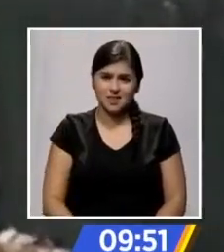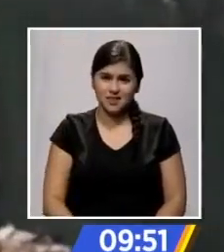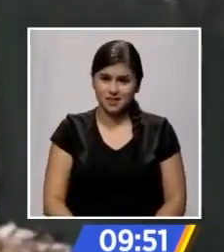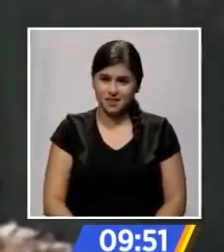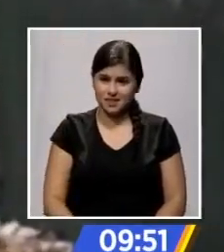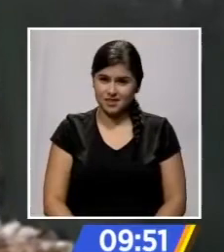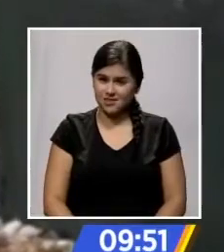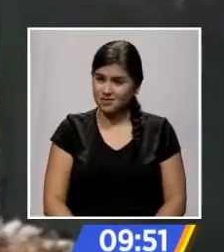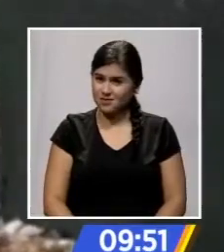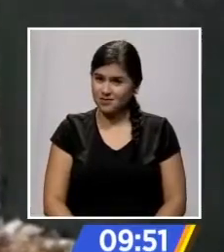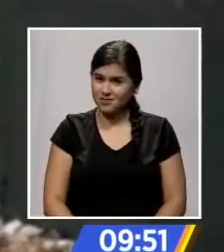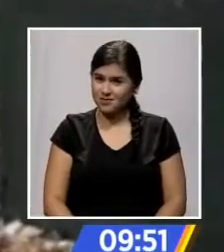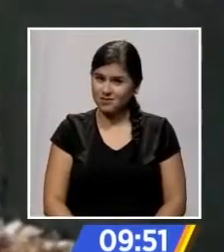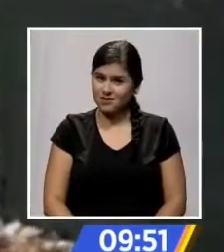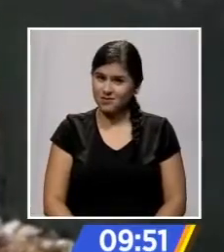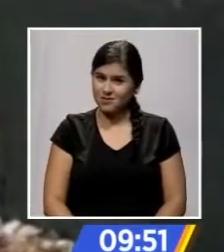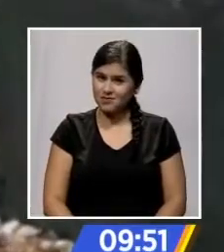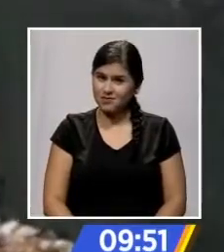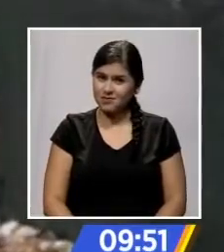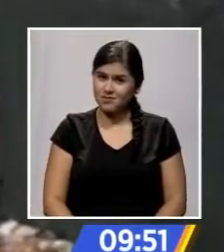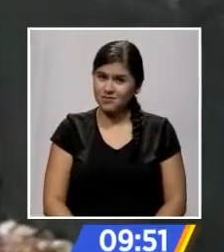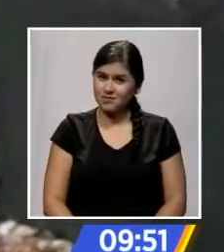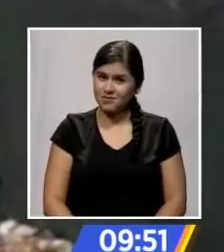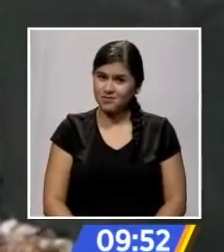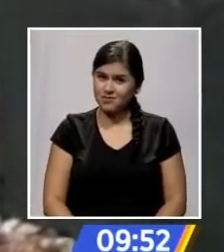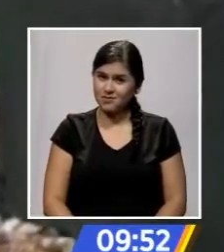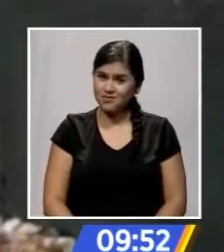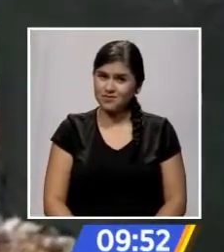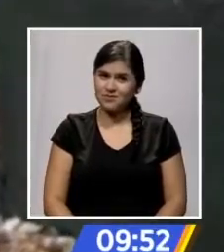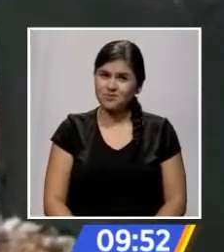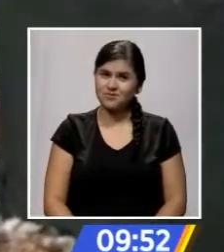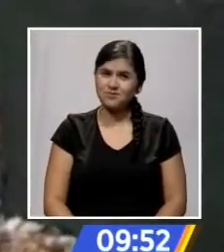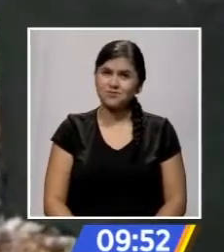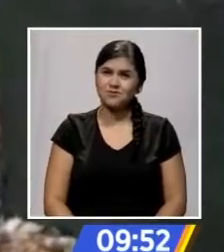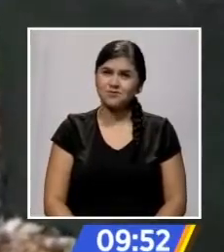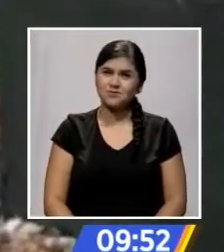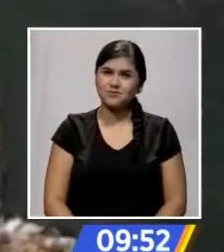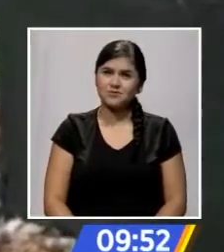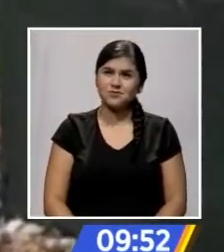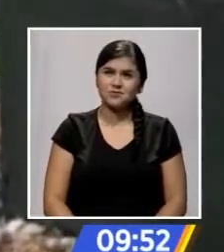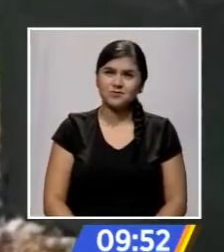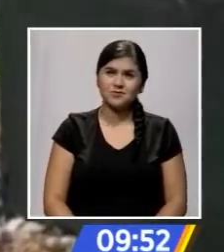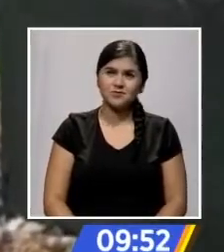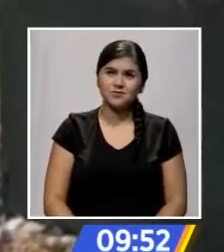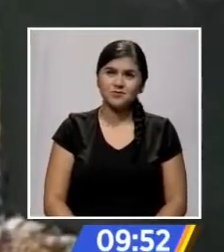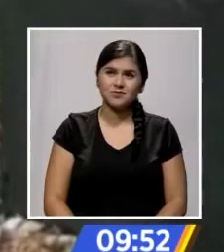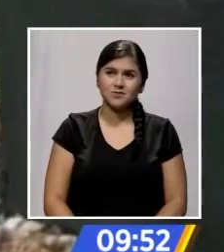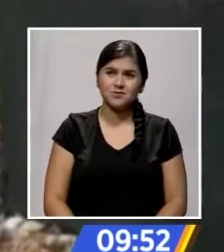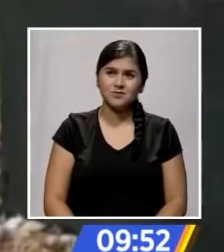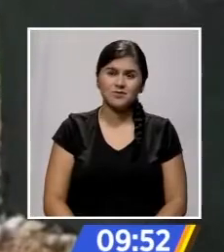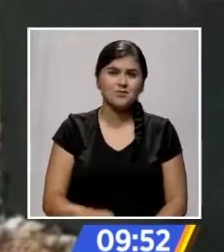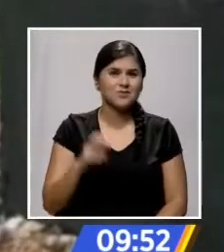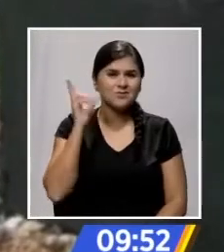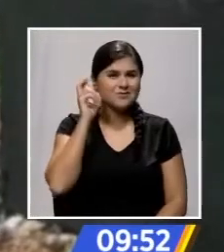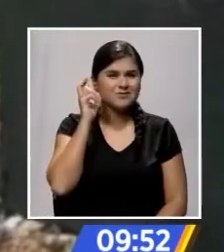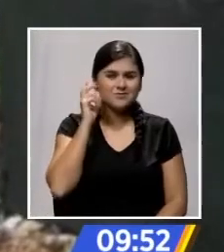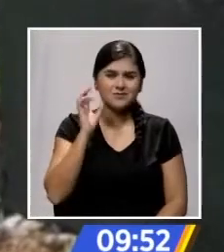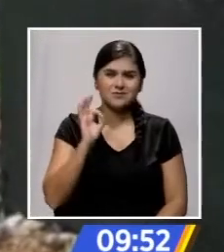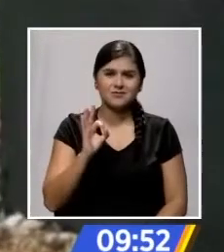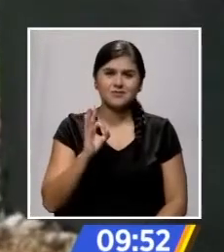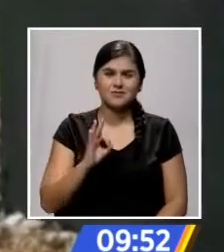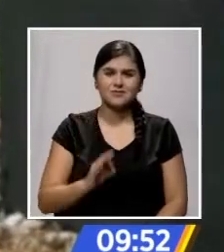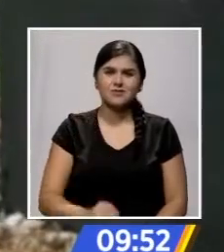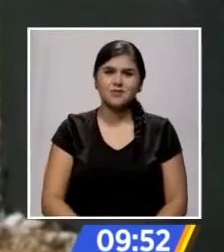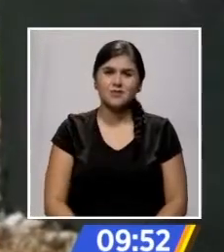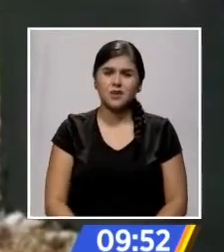Ovita sacudió su mascota, que era Pensi, el perro amable. Y claro, de las